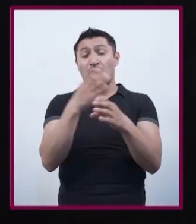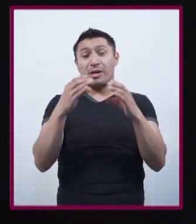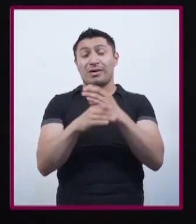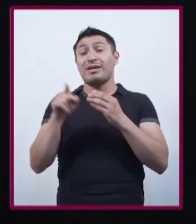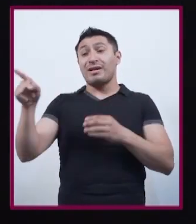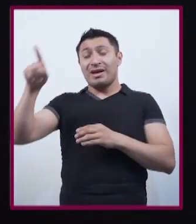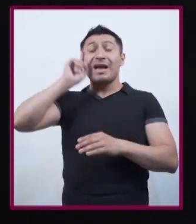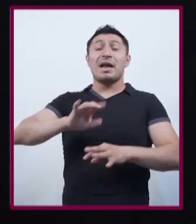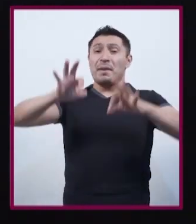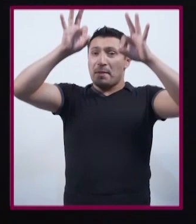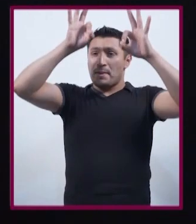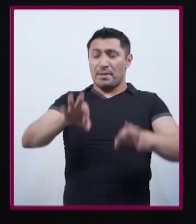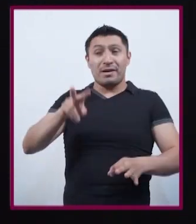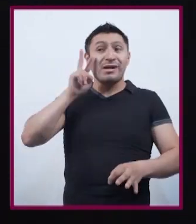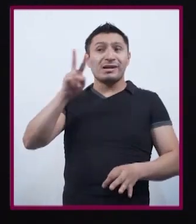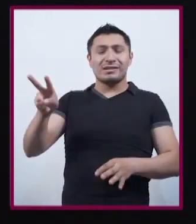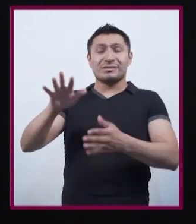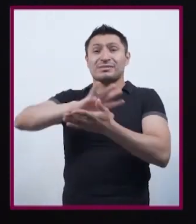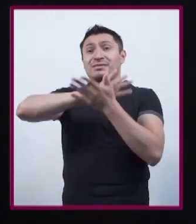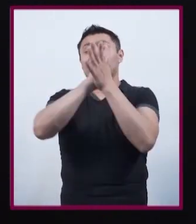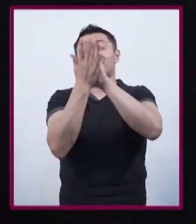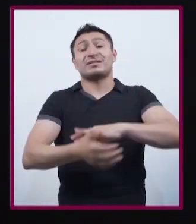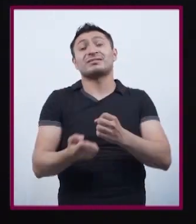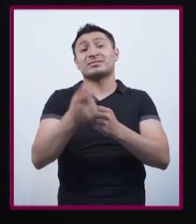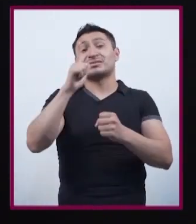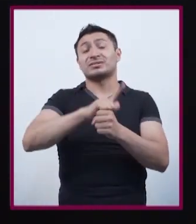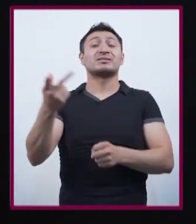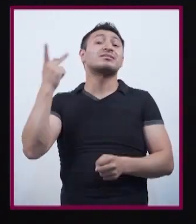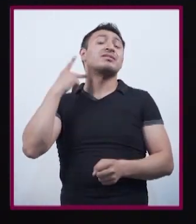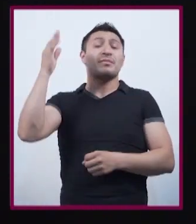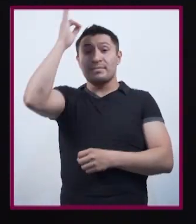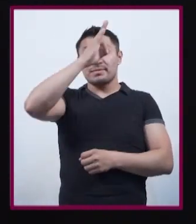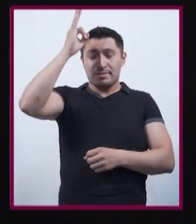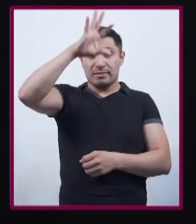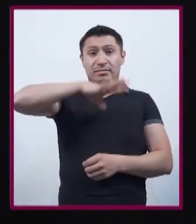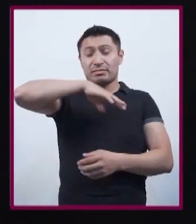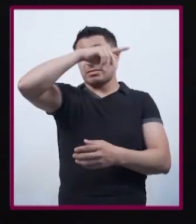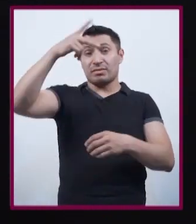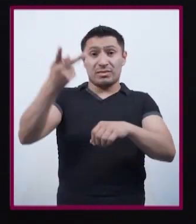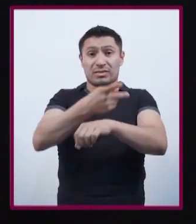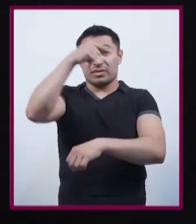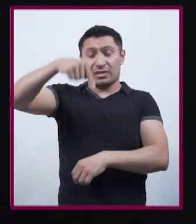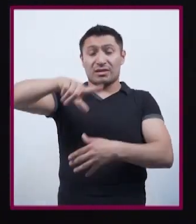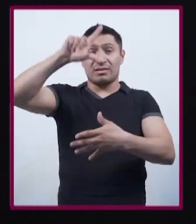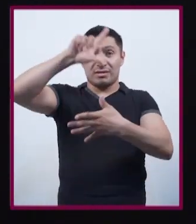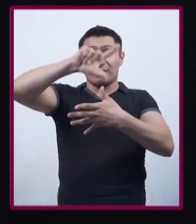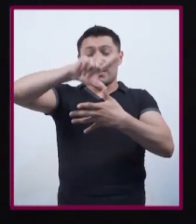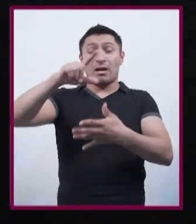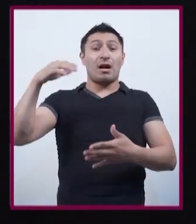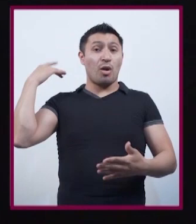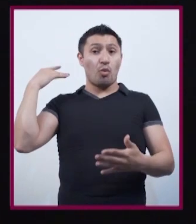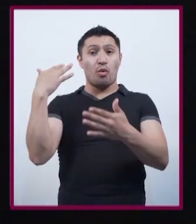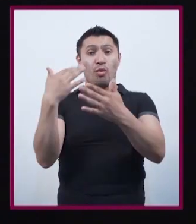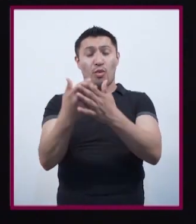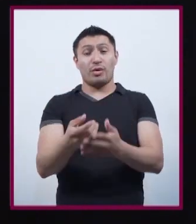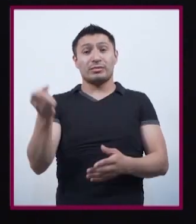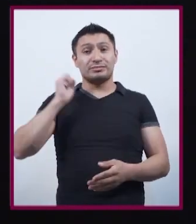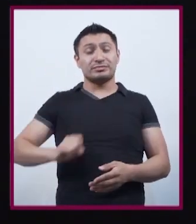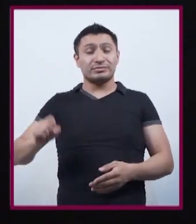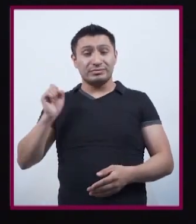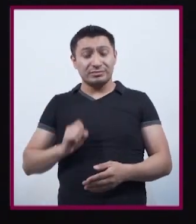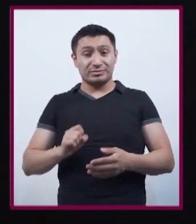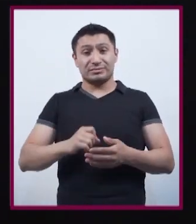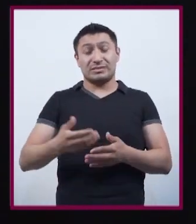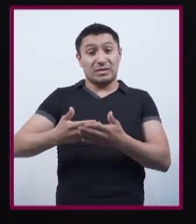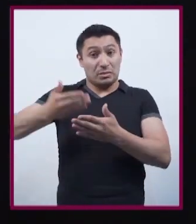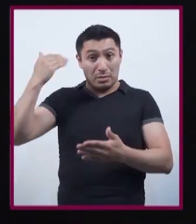Indudablemente en Gabriela Mistral se sintetizaron muchísimas cosas. Ella fue un claro ejemplo de las transformaciones sociales, políticas y